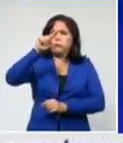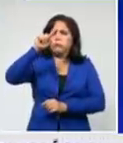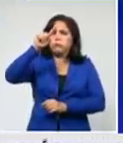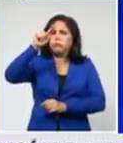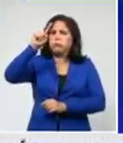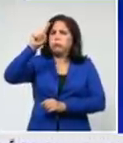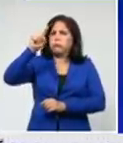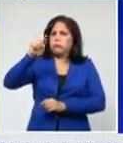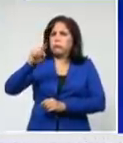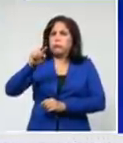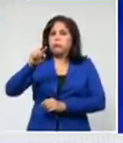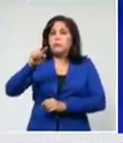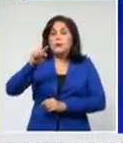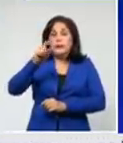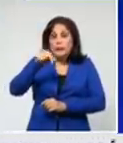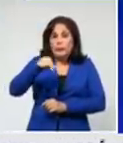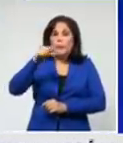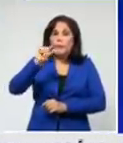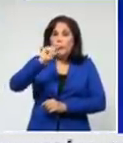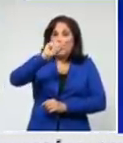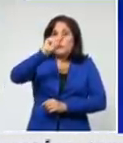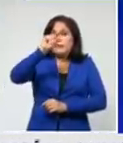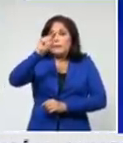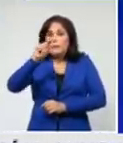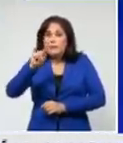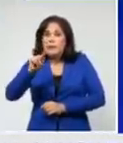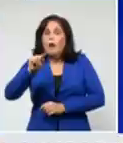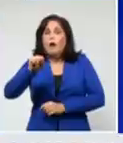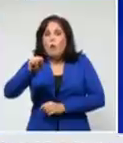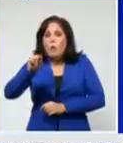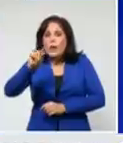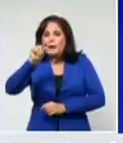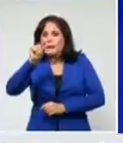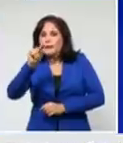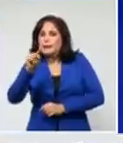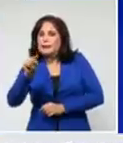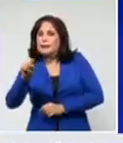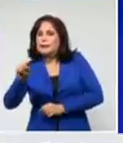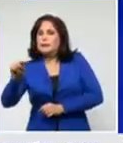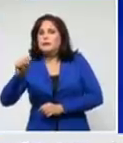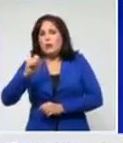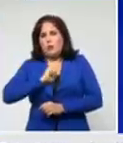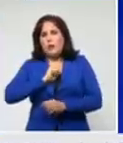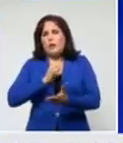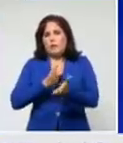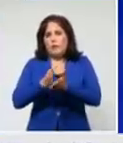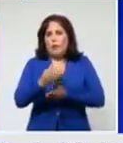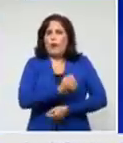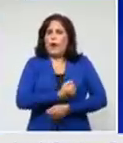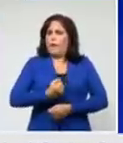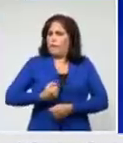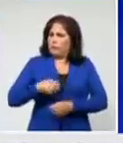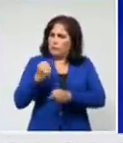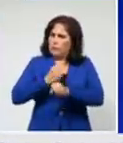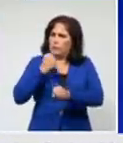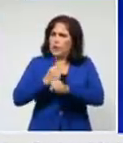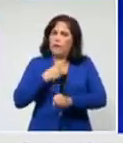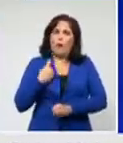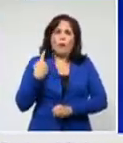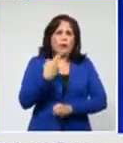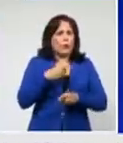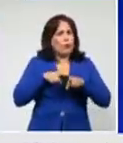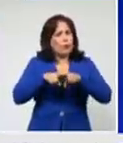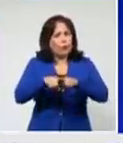discreta disminución que esperamos que podamos seguirlo manteniendo con el esfuerzo, con el trabajo de todos los